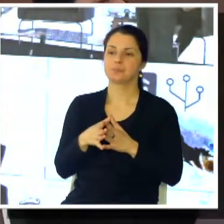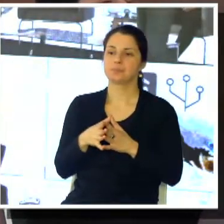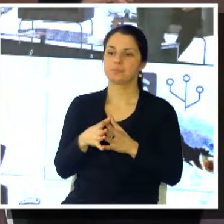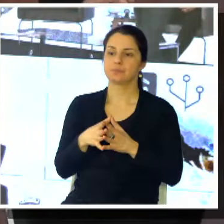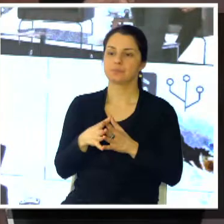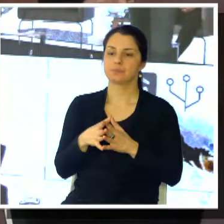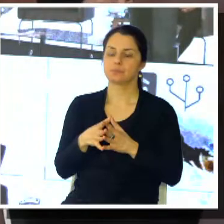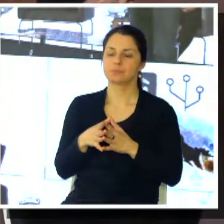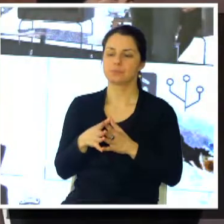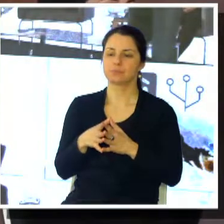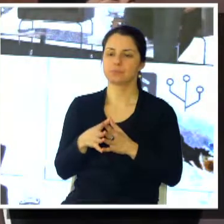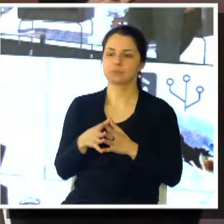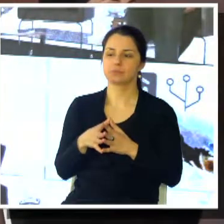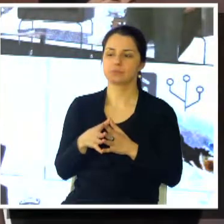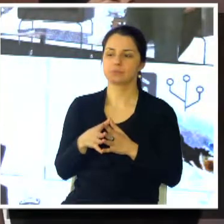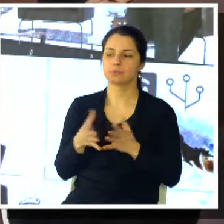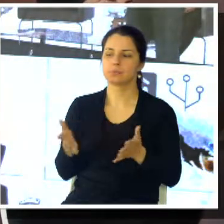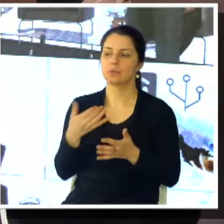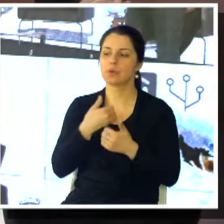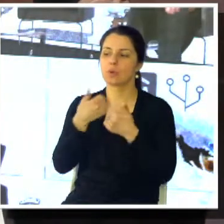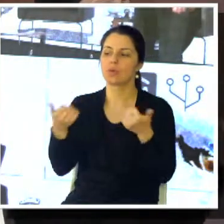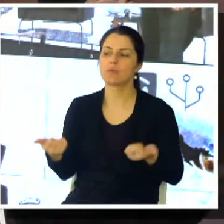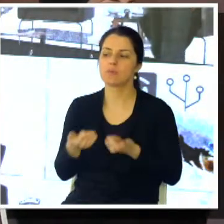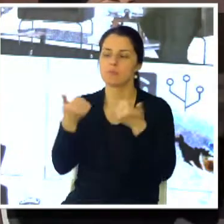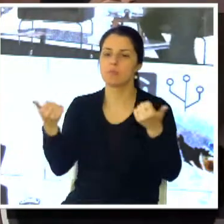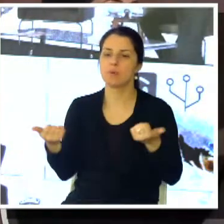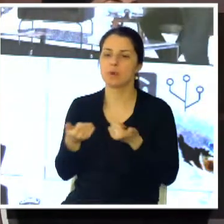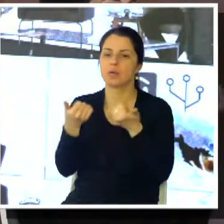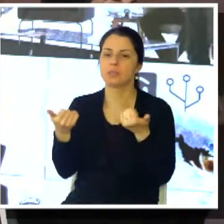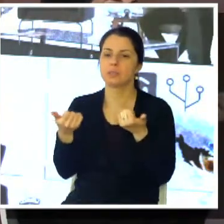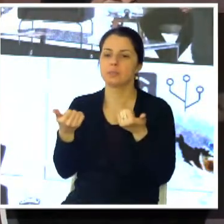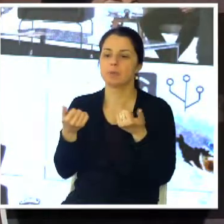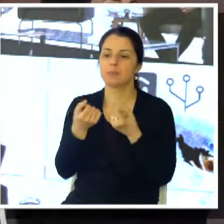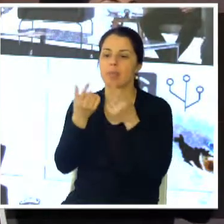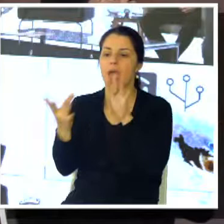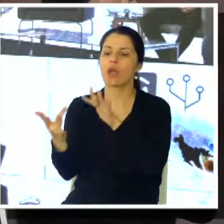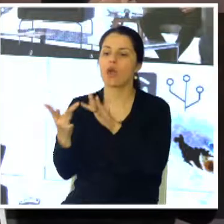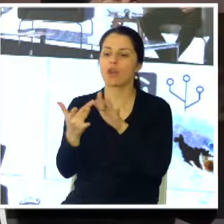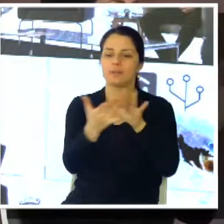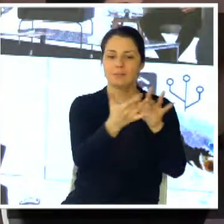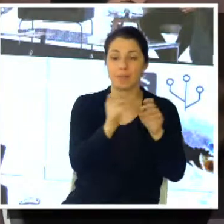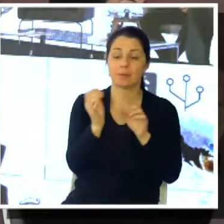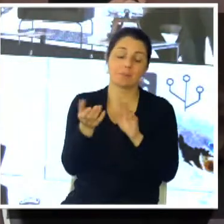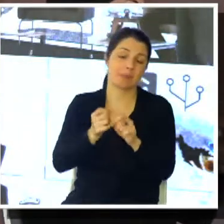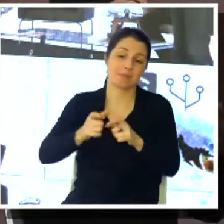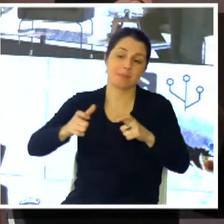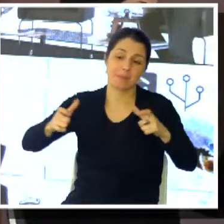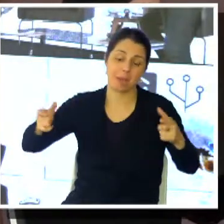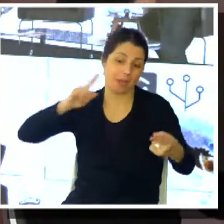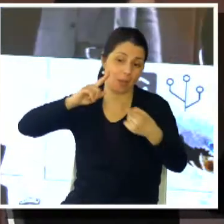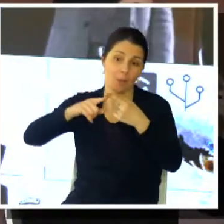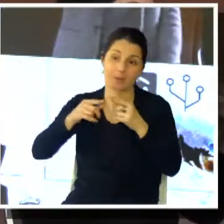Y bueno, eso, ¿cómo se hace para darle conectividad a todo eso que está creciendo y que apunta a que cada